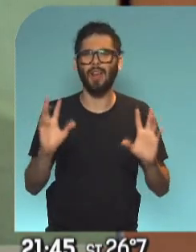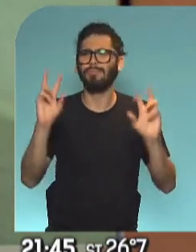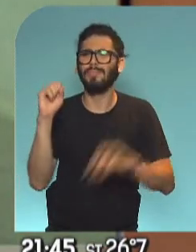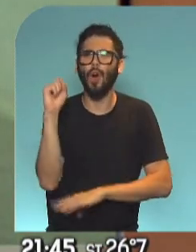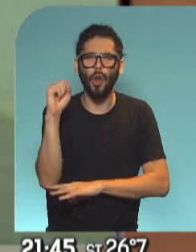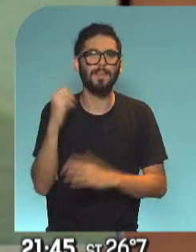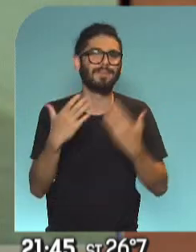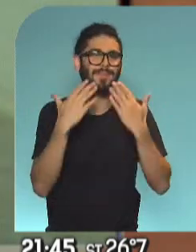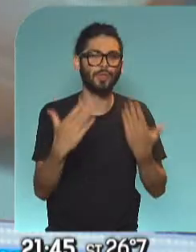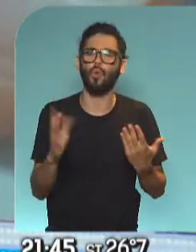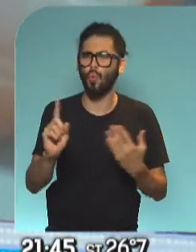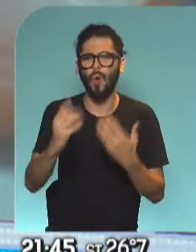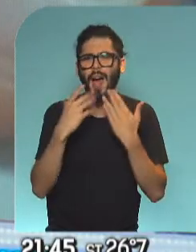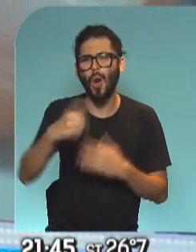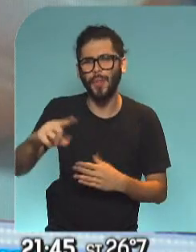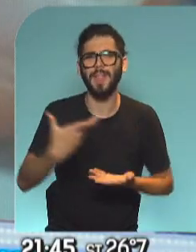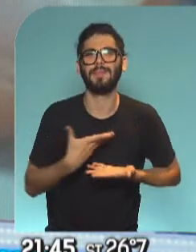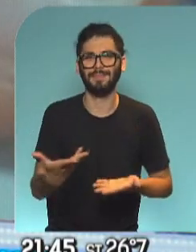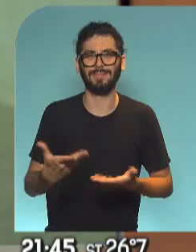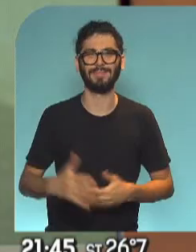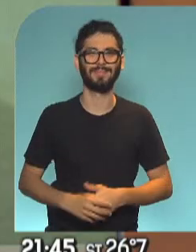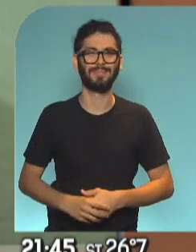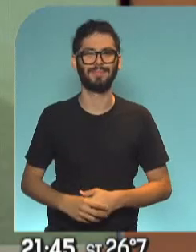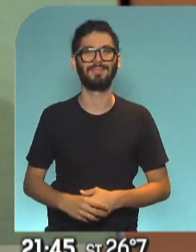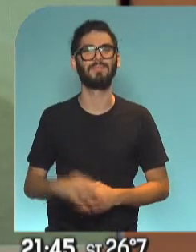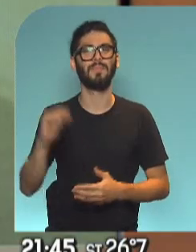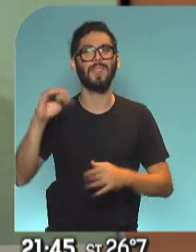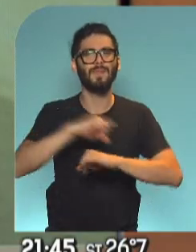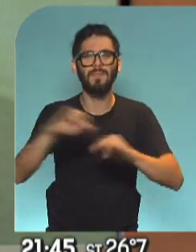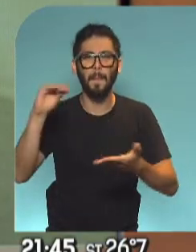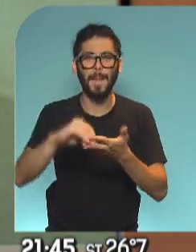económica de este primer año. Gracias. No, gracias a ustedes por la invitación a estar acá. Seguimos con más información ahora en esta síntesis.